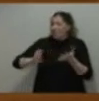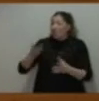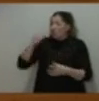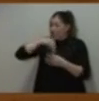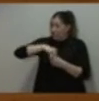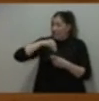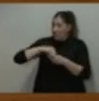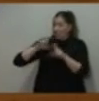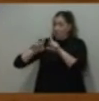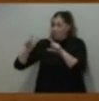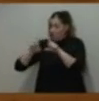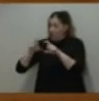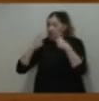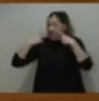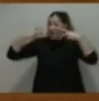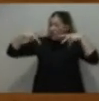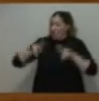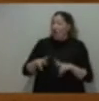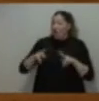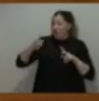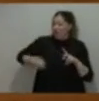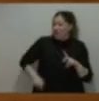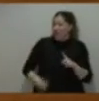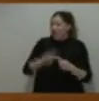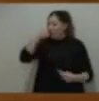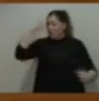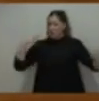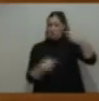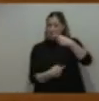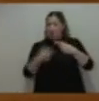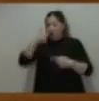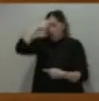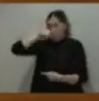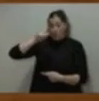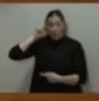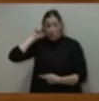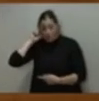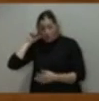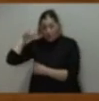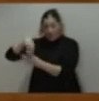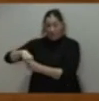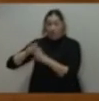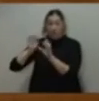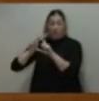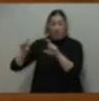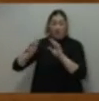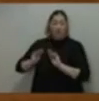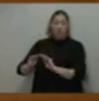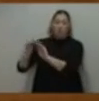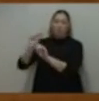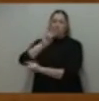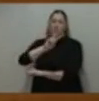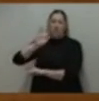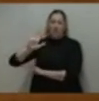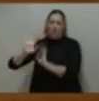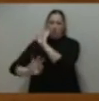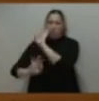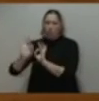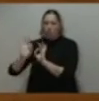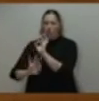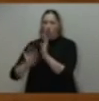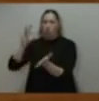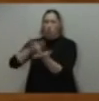compañía reconocía una brecha salarial entre mujeres y hombres empleados por su propia empresa de un 25% hace